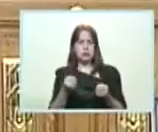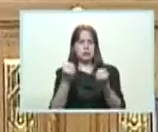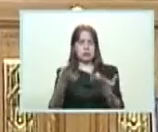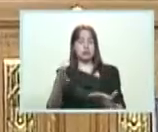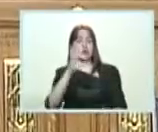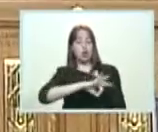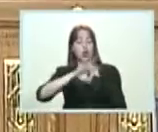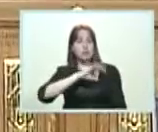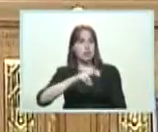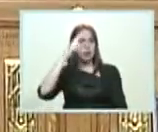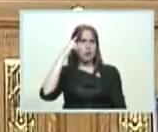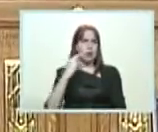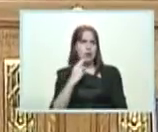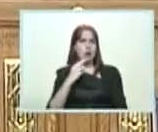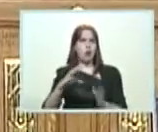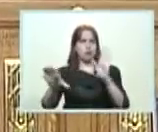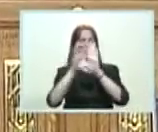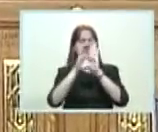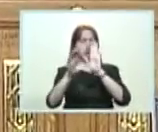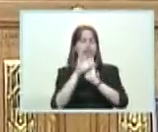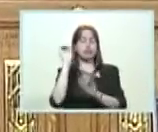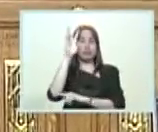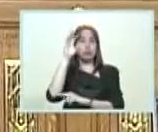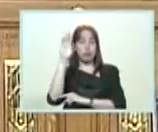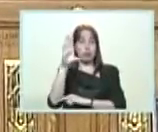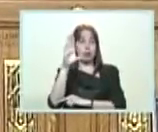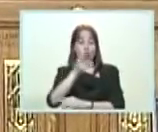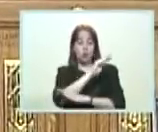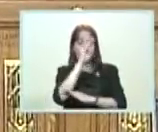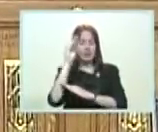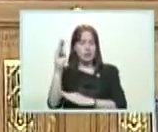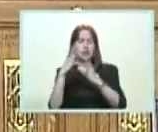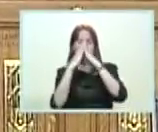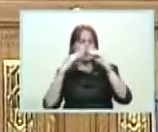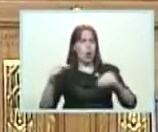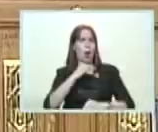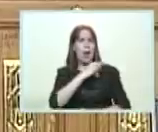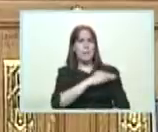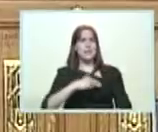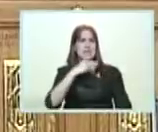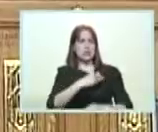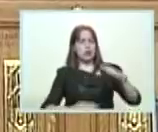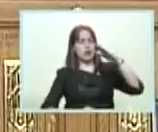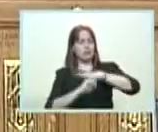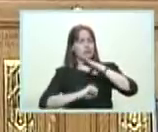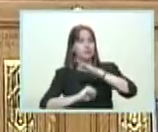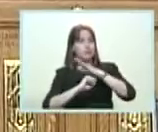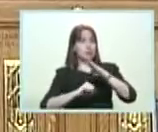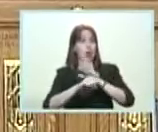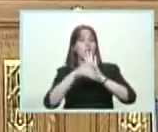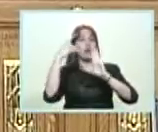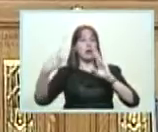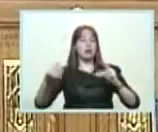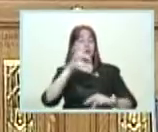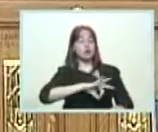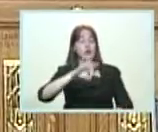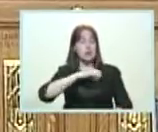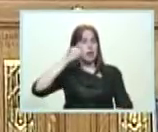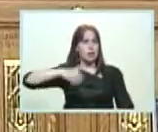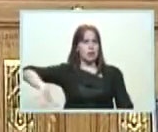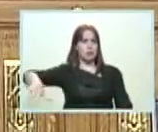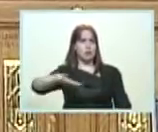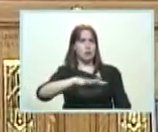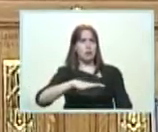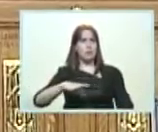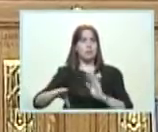para constitucionalizar y proteger las misiones y grandes misiones y los derechos sociales del pueblo.